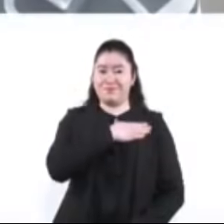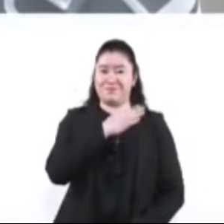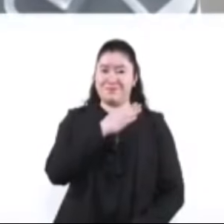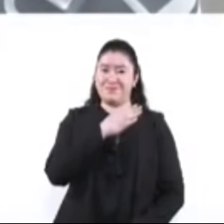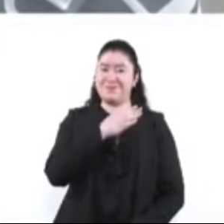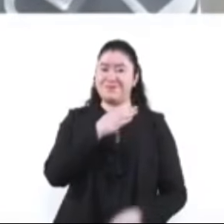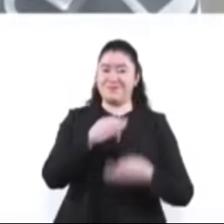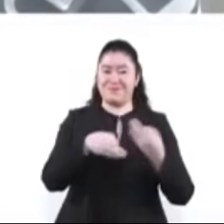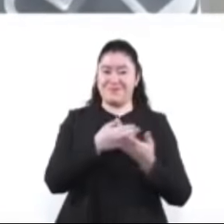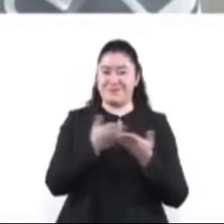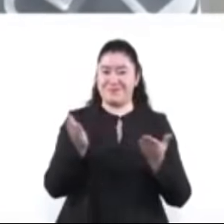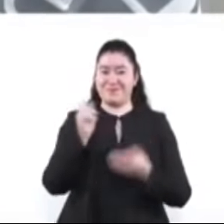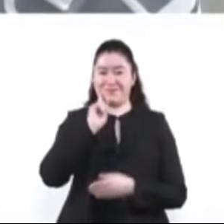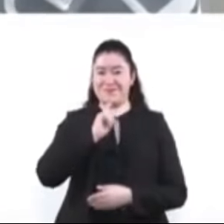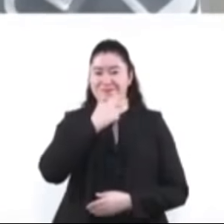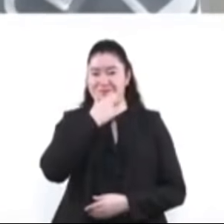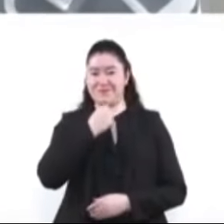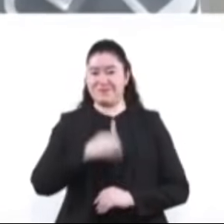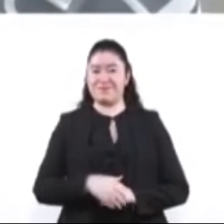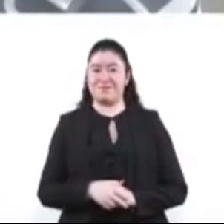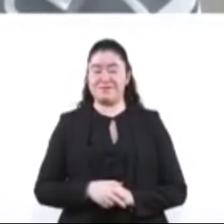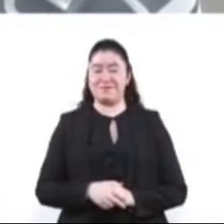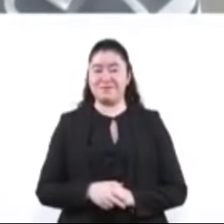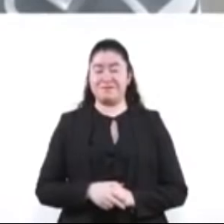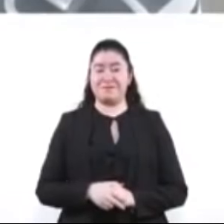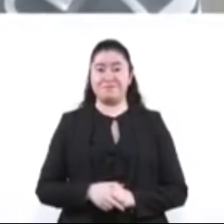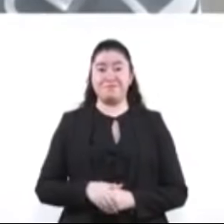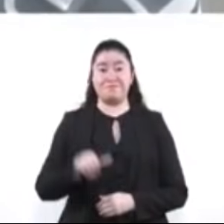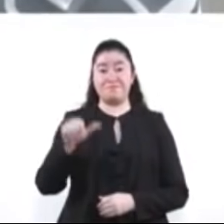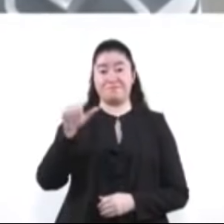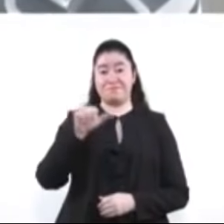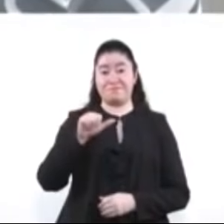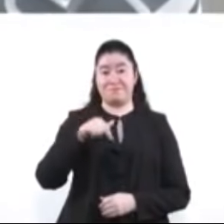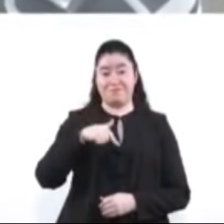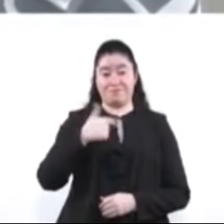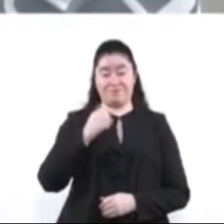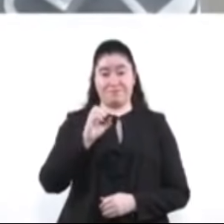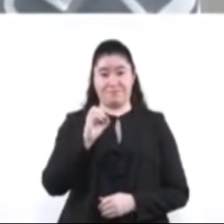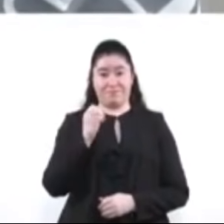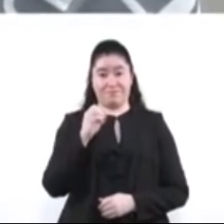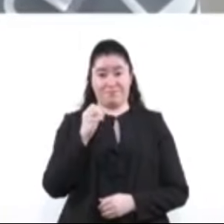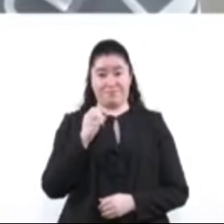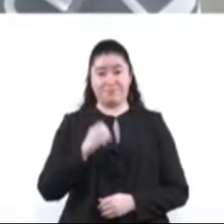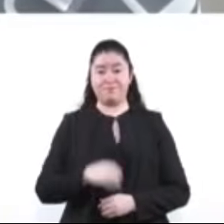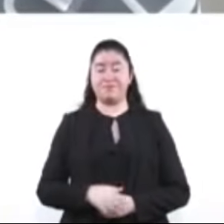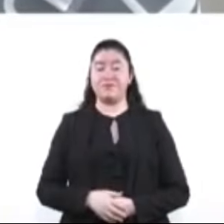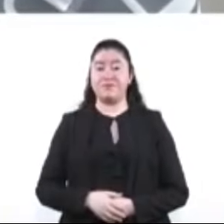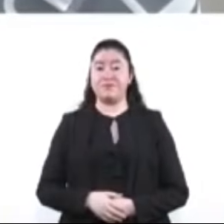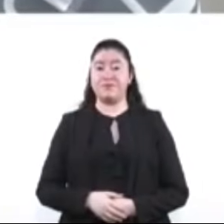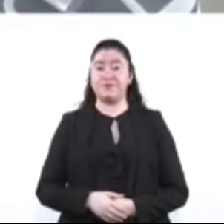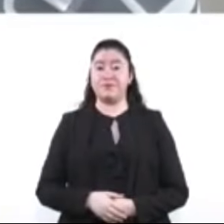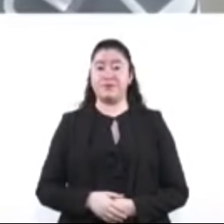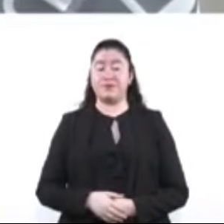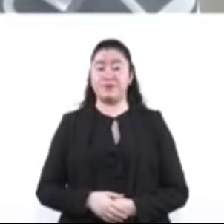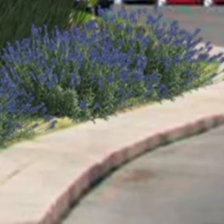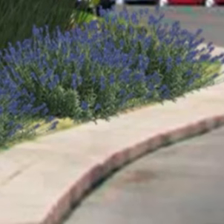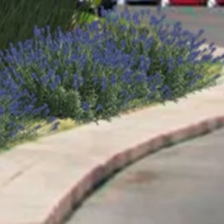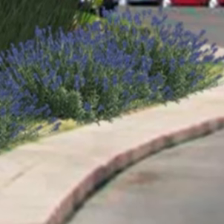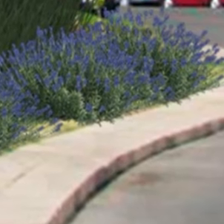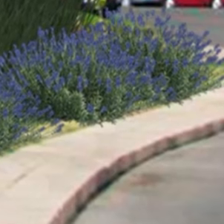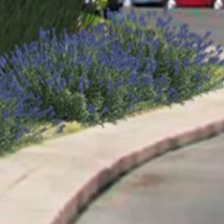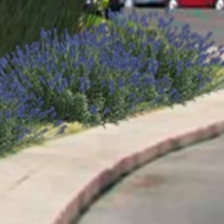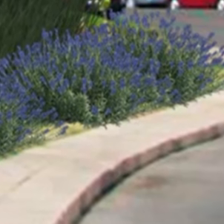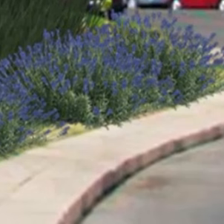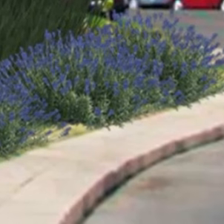Este martes, la jefa de gobierno de la Ciudad de México, Claudia Sheinbaum, informó que la escultura de la joven de Amahac será la que